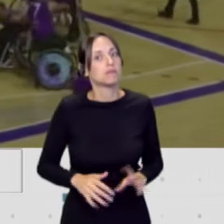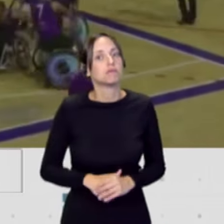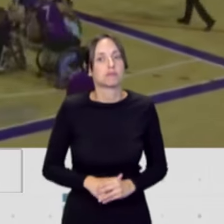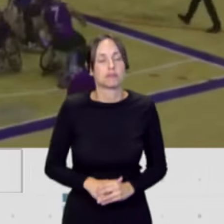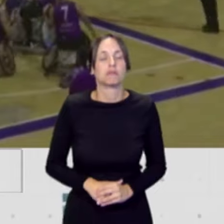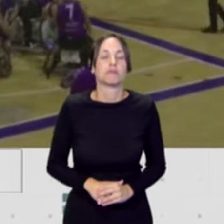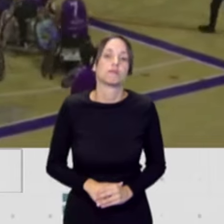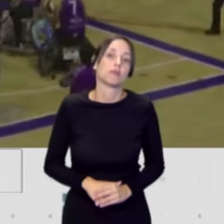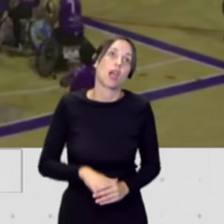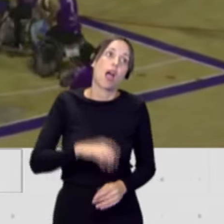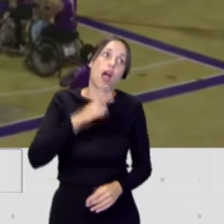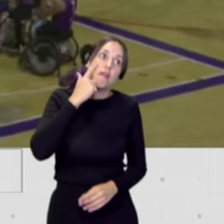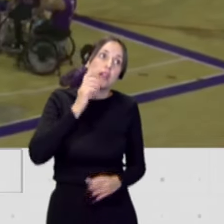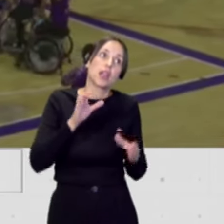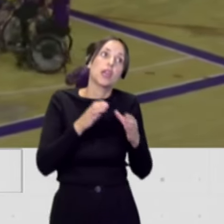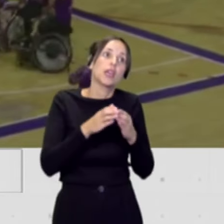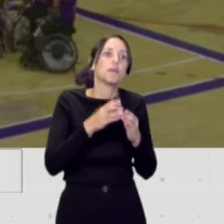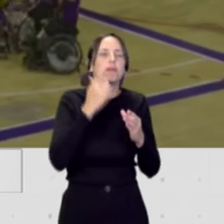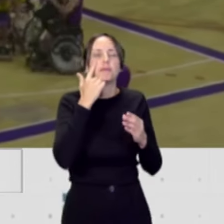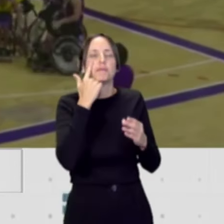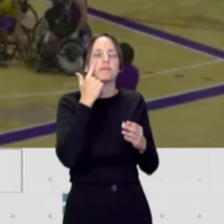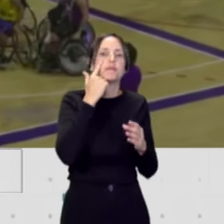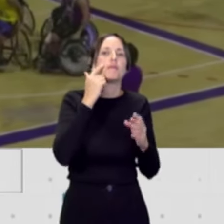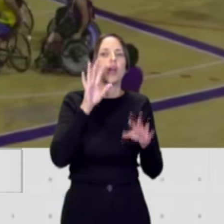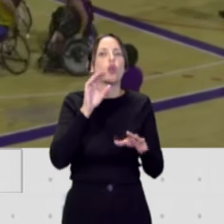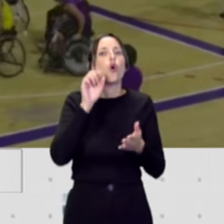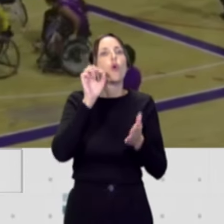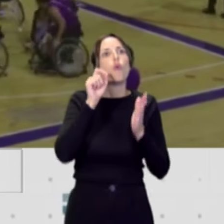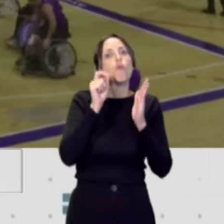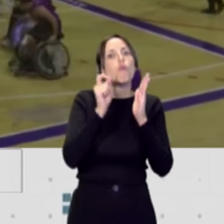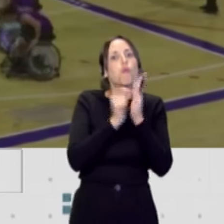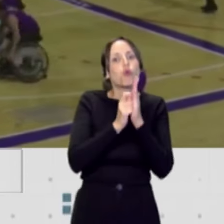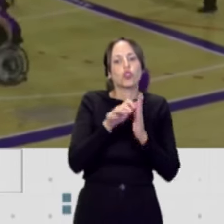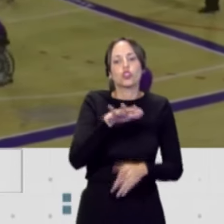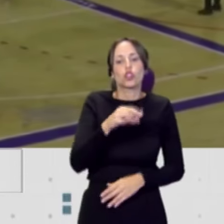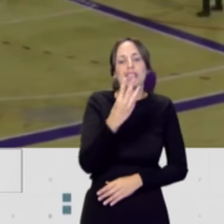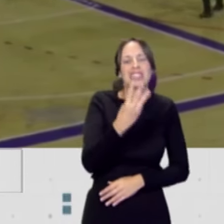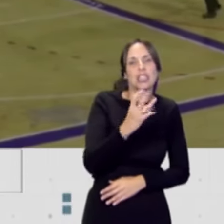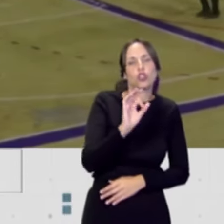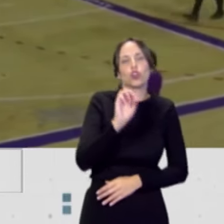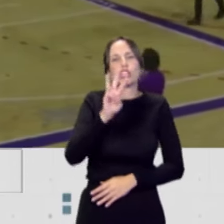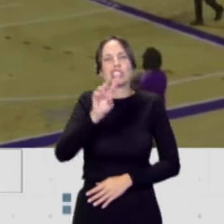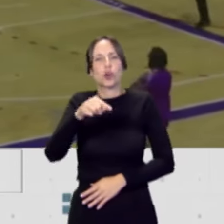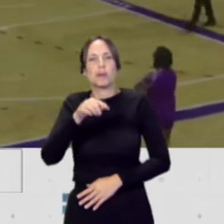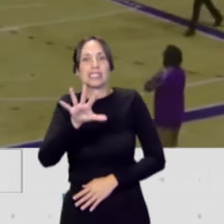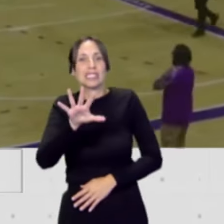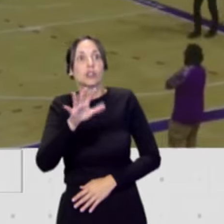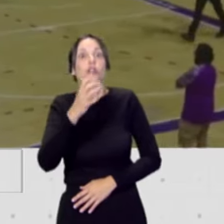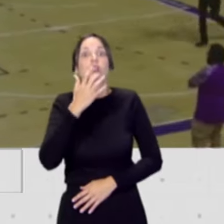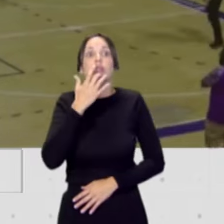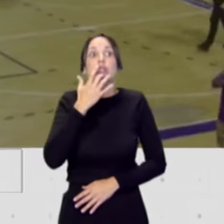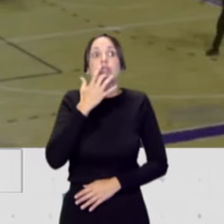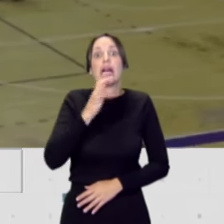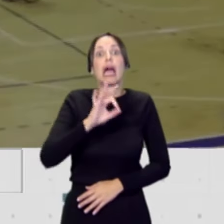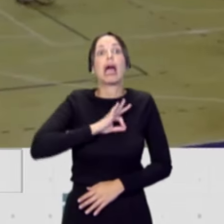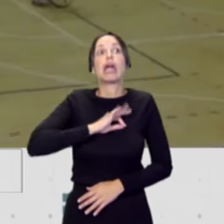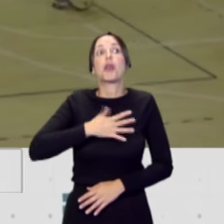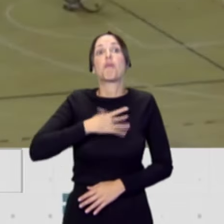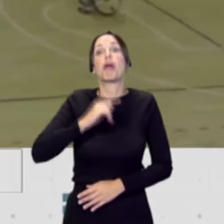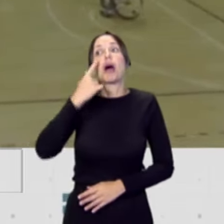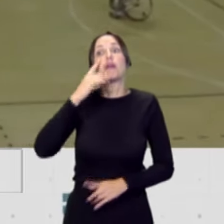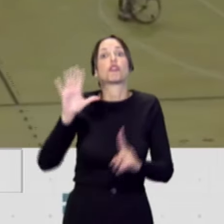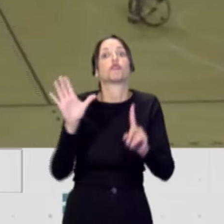ver cómo está el equipo, pero si no hace falta ese punto 3, 3 y medio que a partir de enero, si no pasa nada, lo podremos tener, ¿no? Uh-huh. Bueno, pues aguantar como